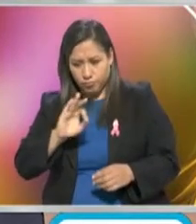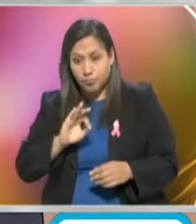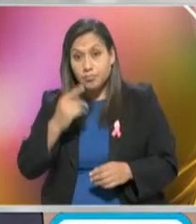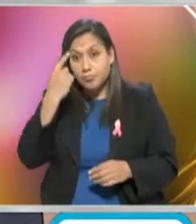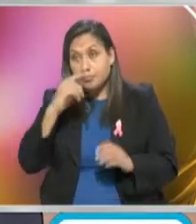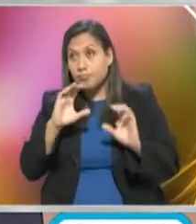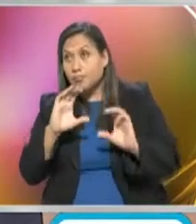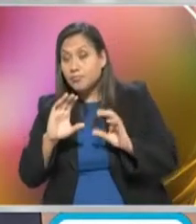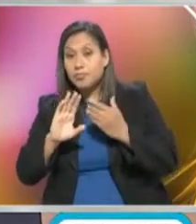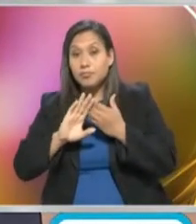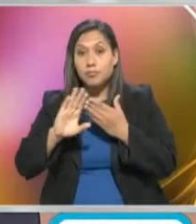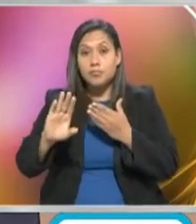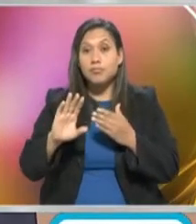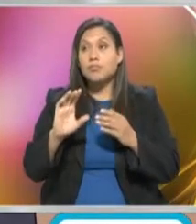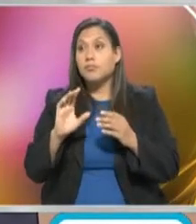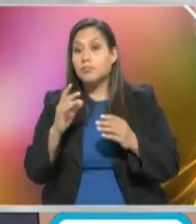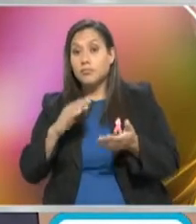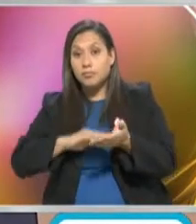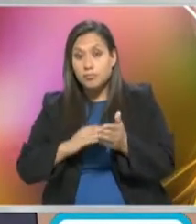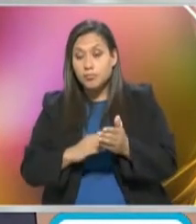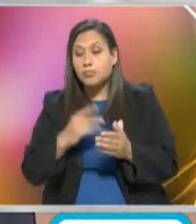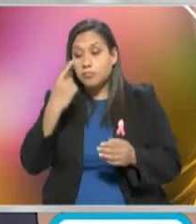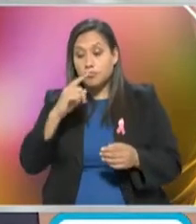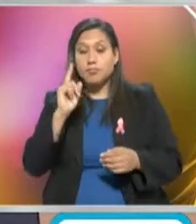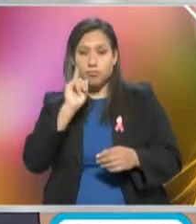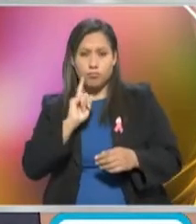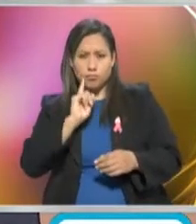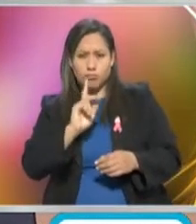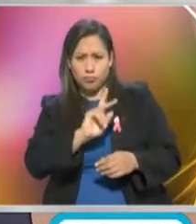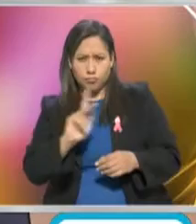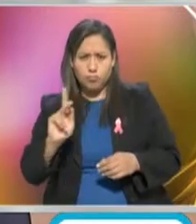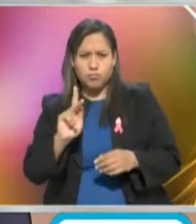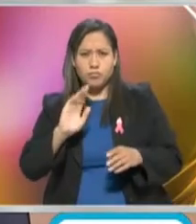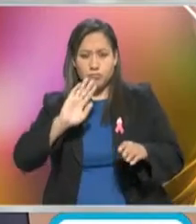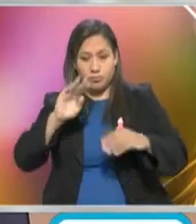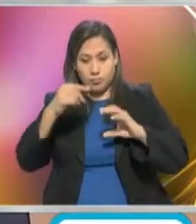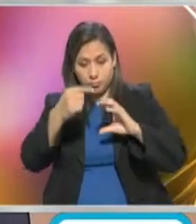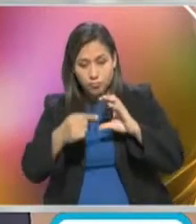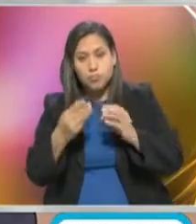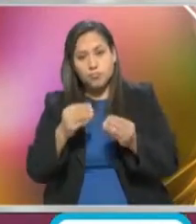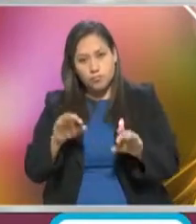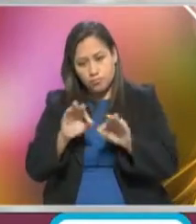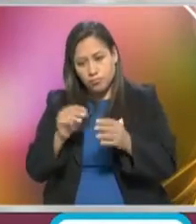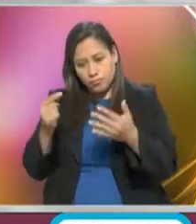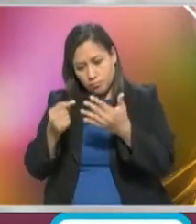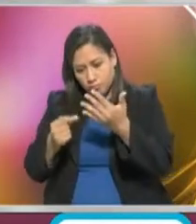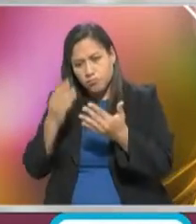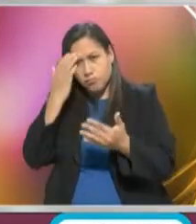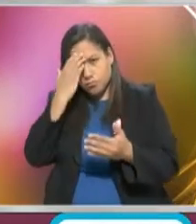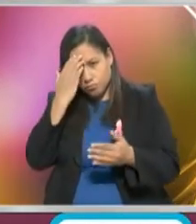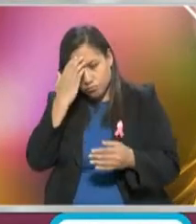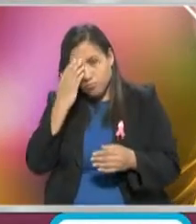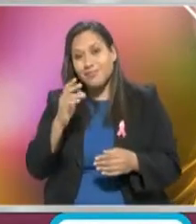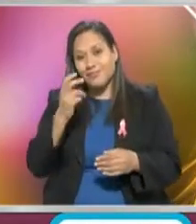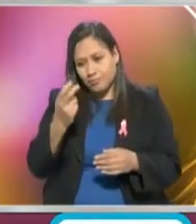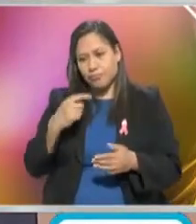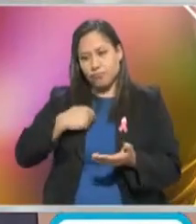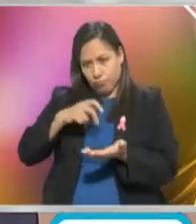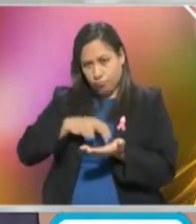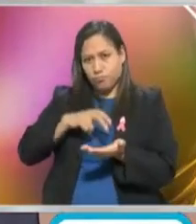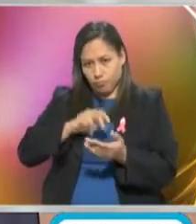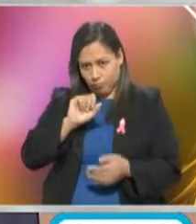de prevención y para el uso de todas las mujeres en el mundo es importante conocerlos, porque ahí sí yo puedo hacer